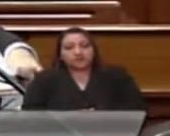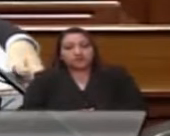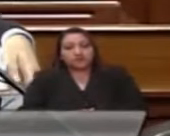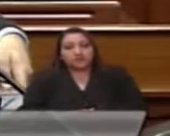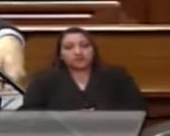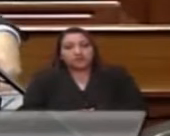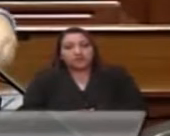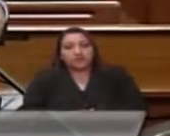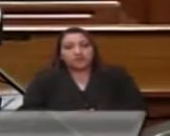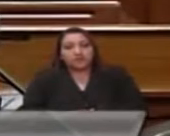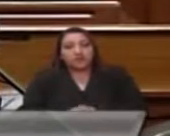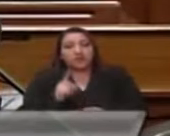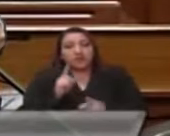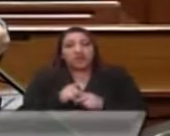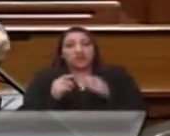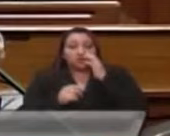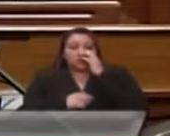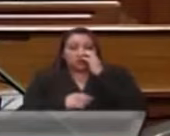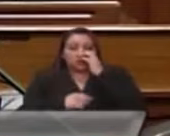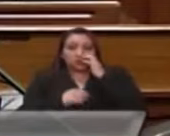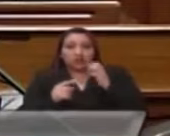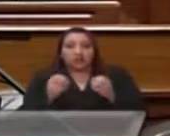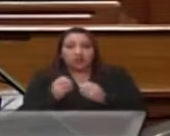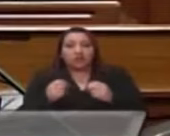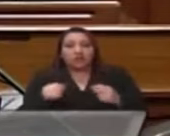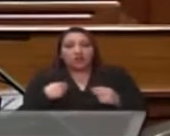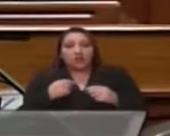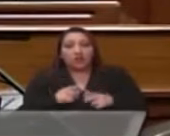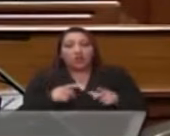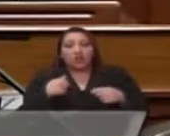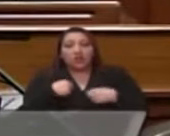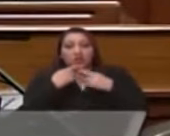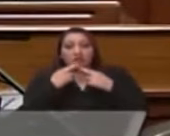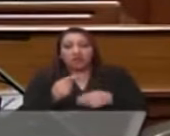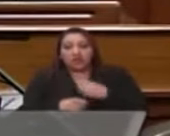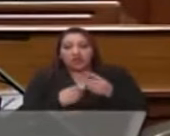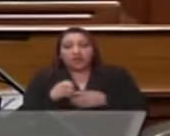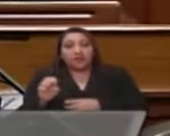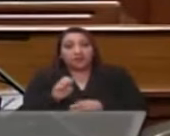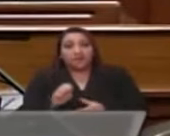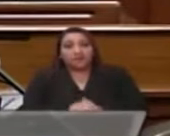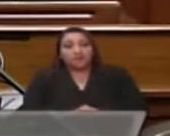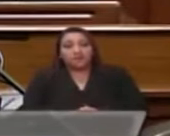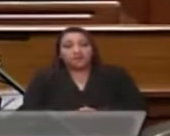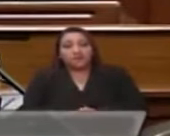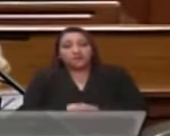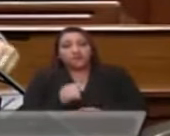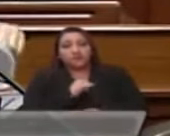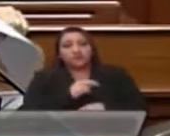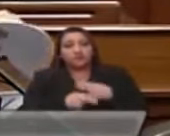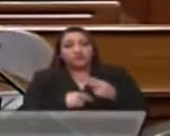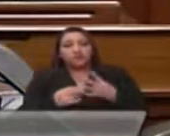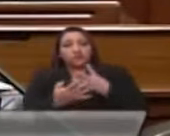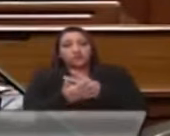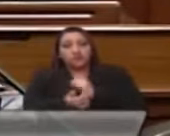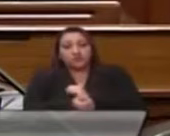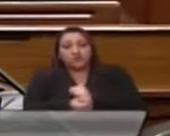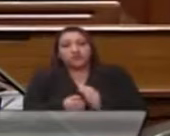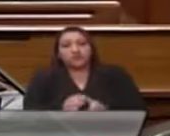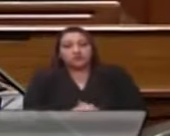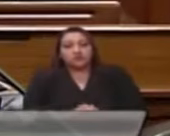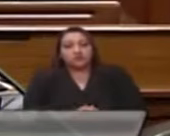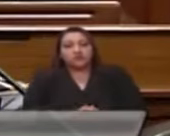Ante este negativo escenario, nuestra respuesta es declarar en emergencia el Instituto Nacional Penitenciario